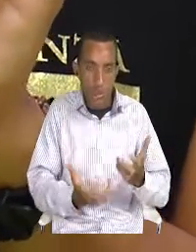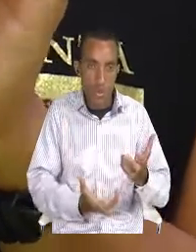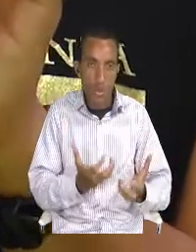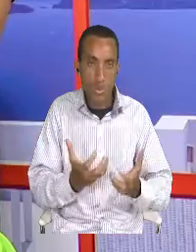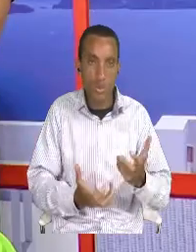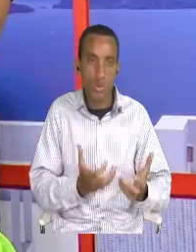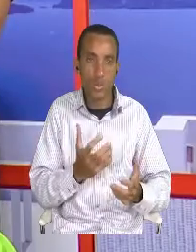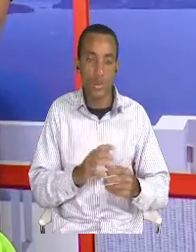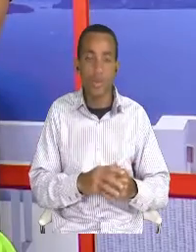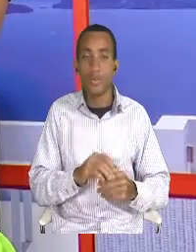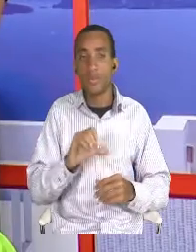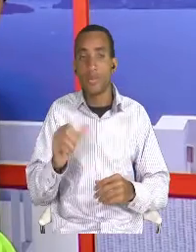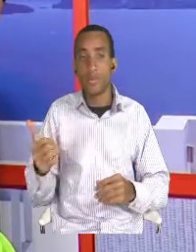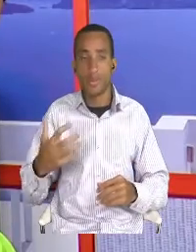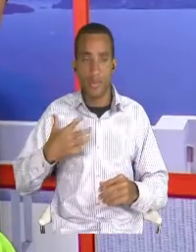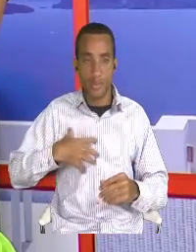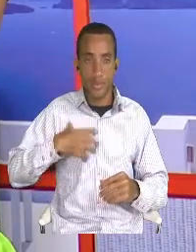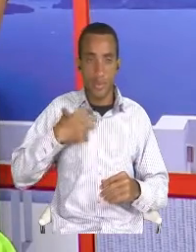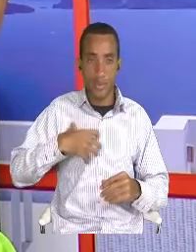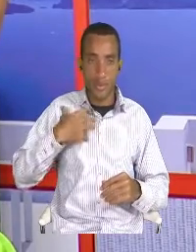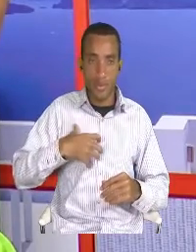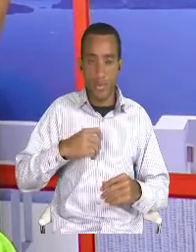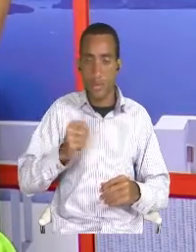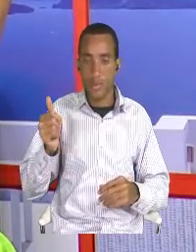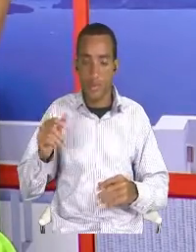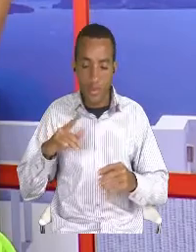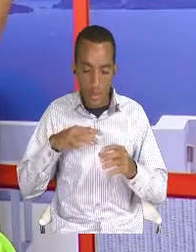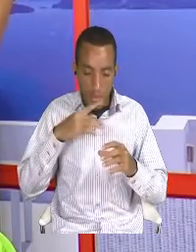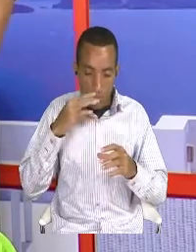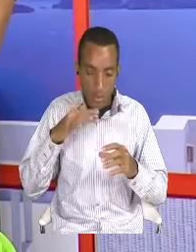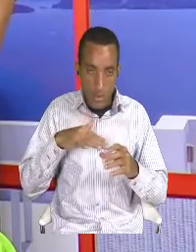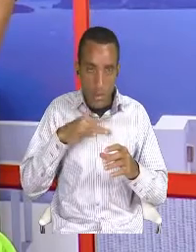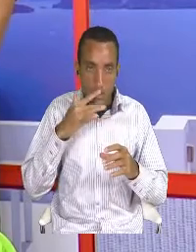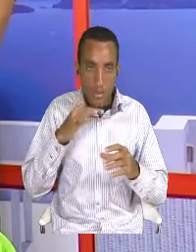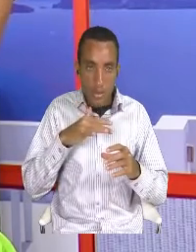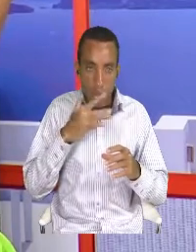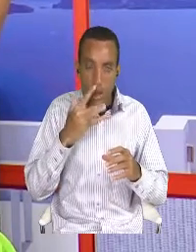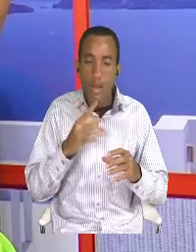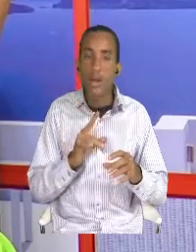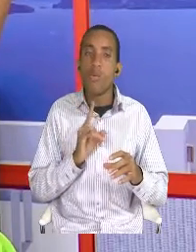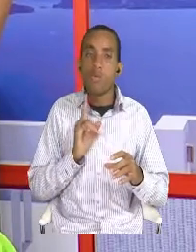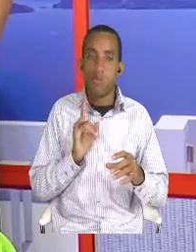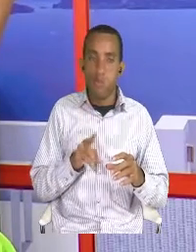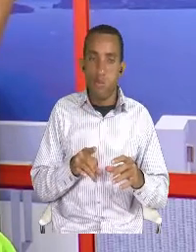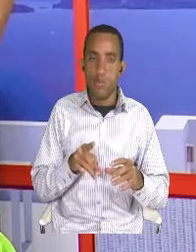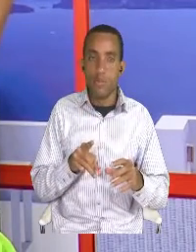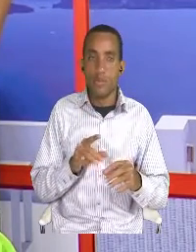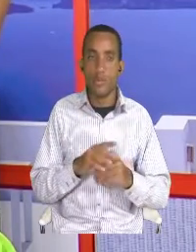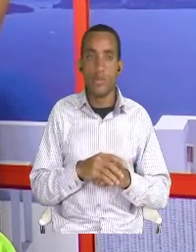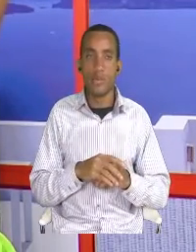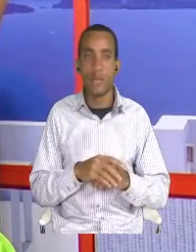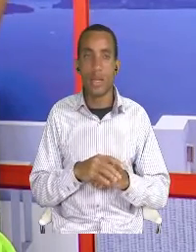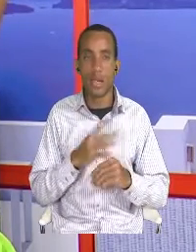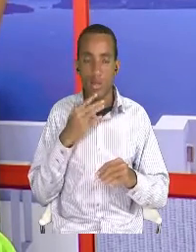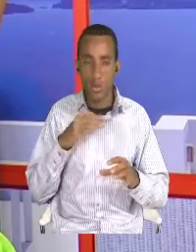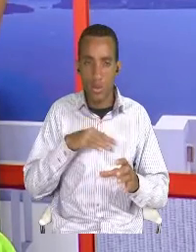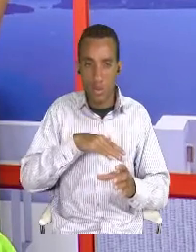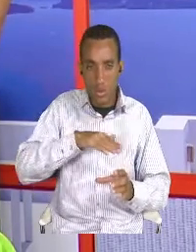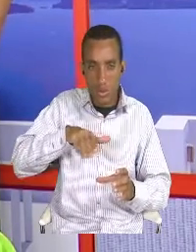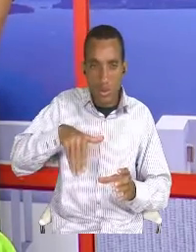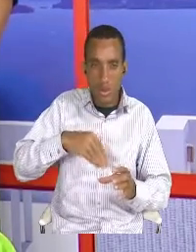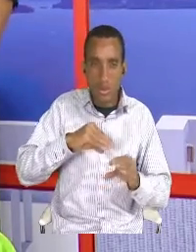un poquitico de acetato balsámico. ¿Sí? Esperamos a que tenga una consistencia cremosa, más